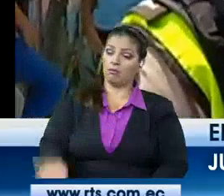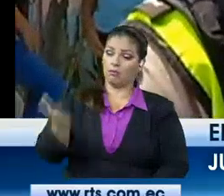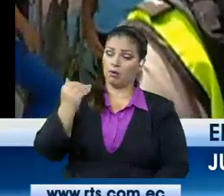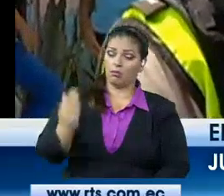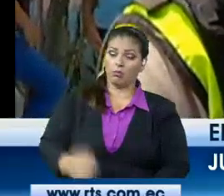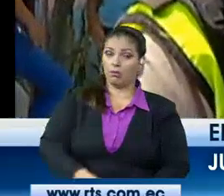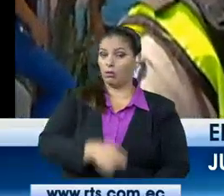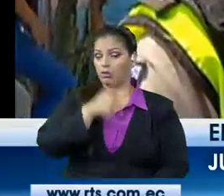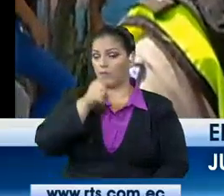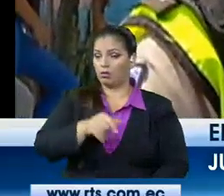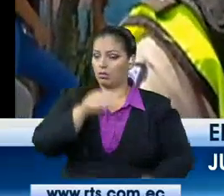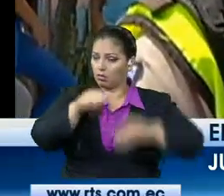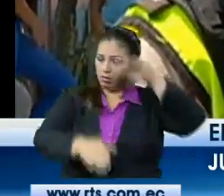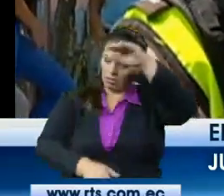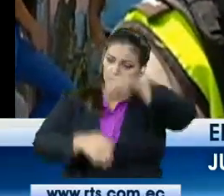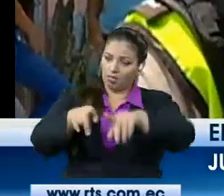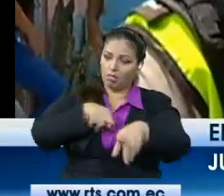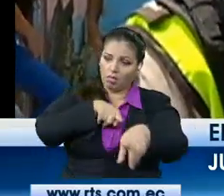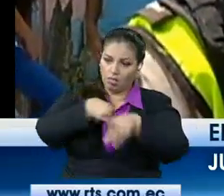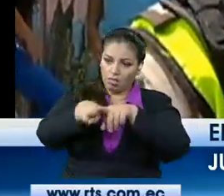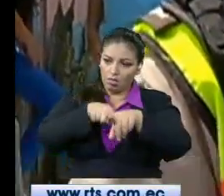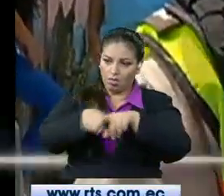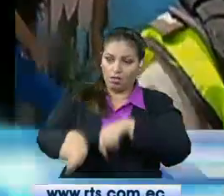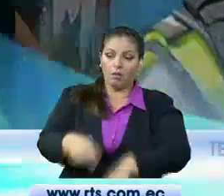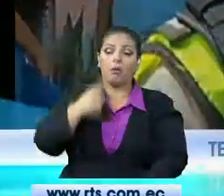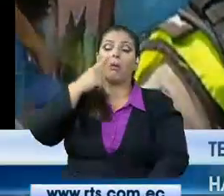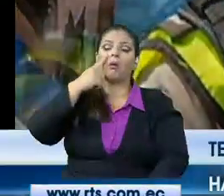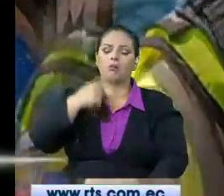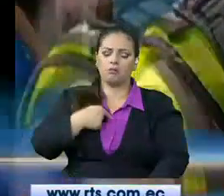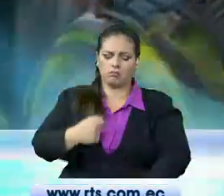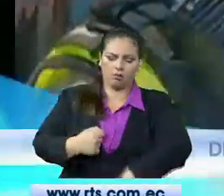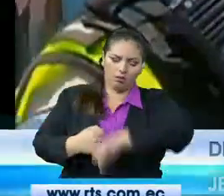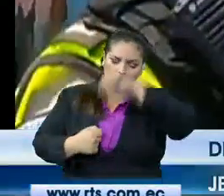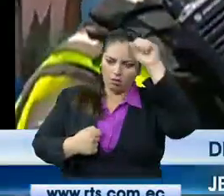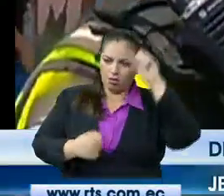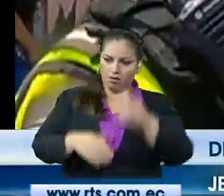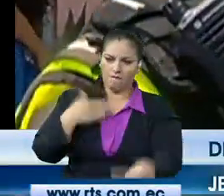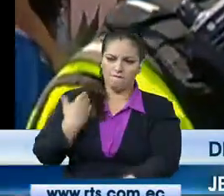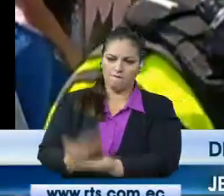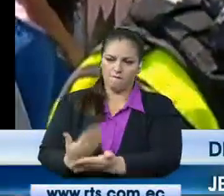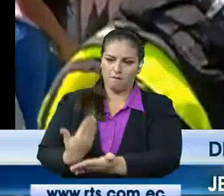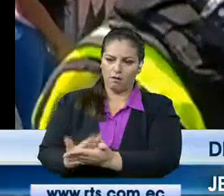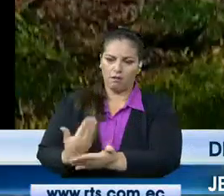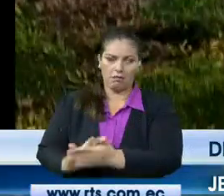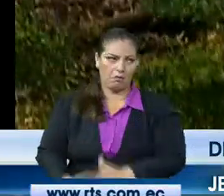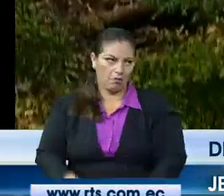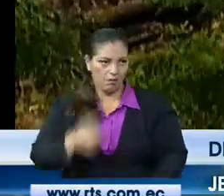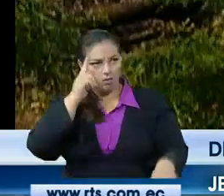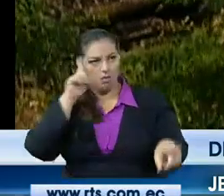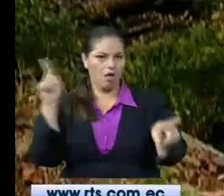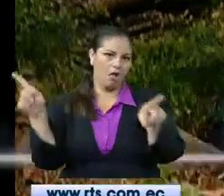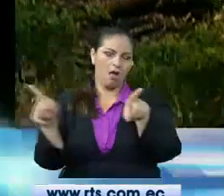orilla. Por una apuesta, los señores se encontraban en estado de embriaguez a horas de la madrugada.